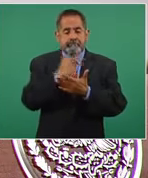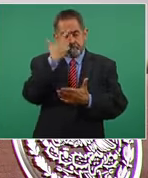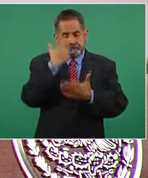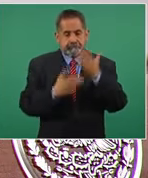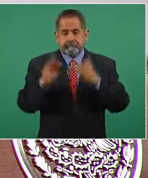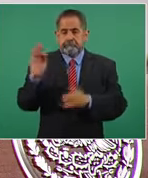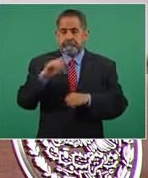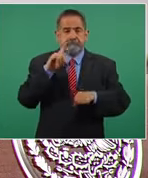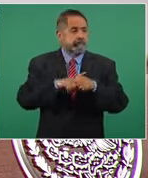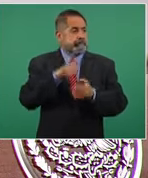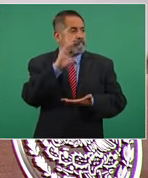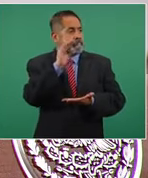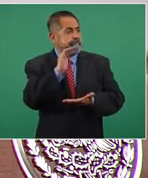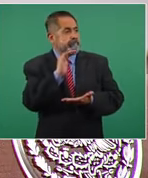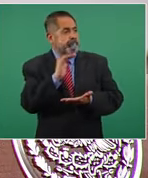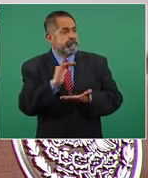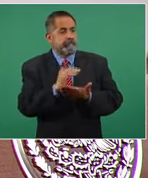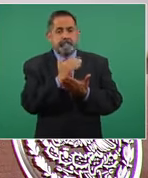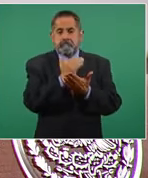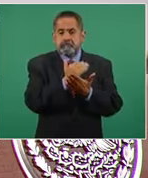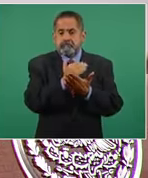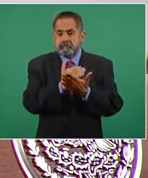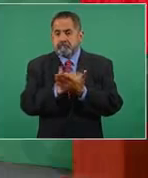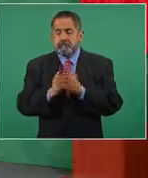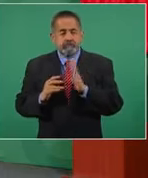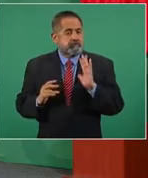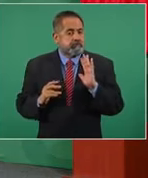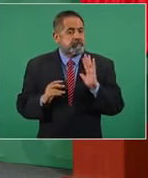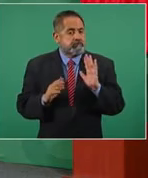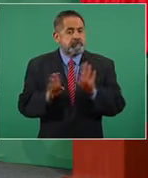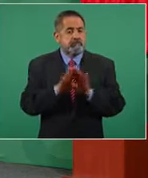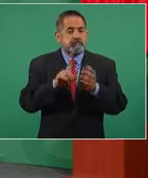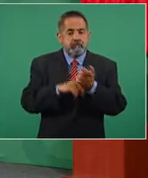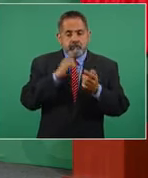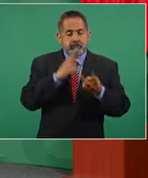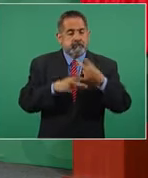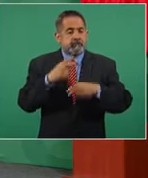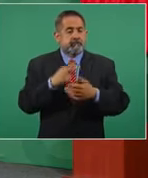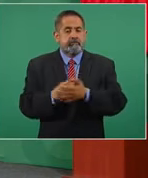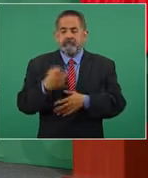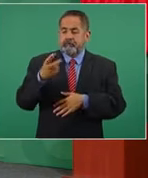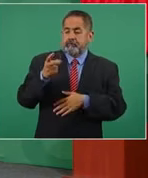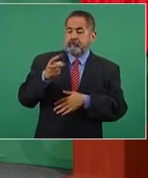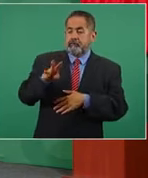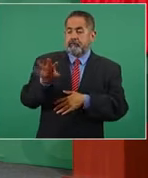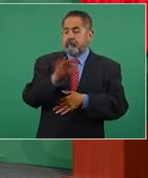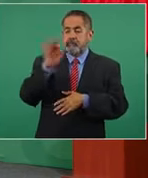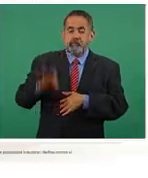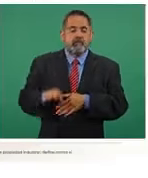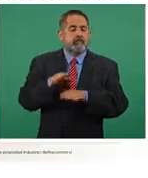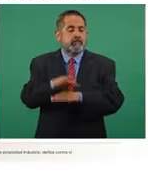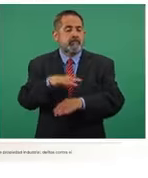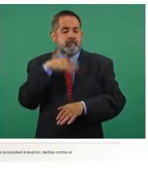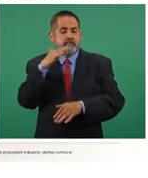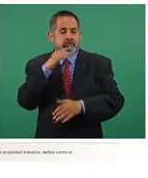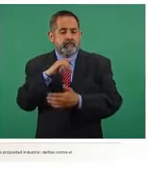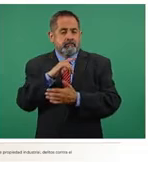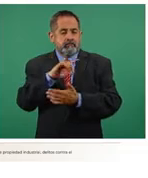a la baja. Esto incluye disminuciones de 39% en delitos financieros